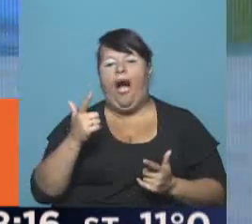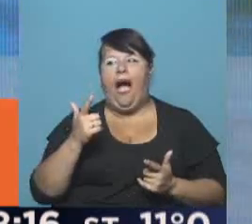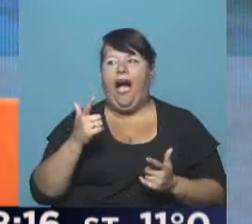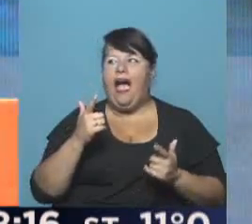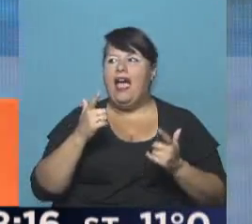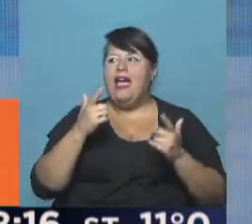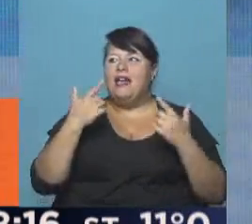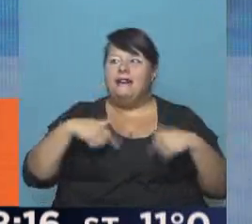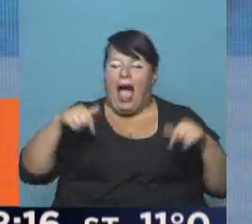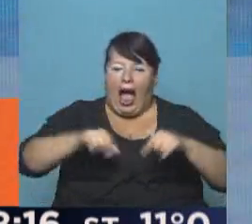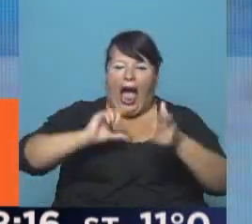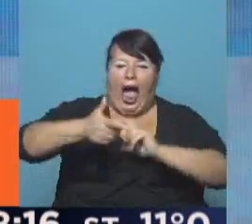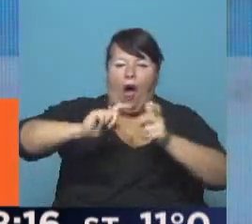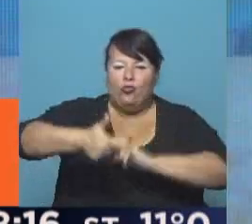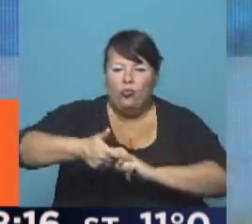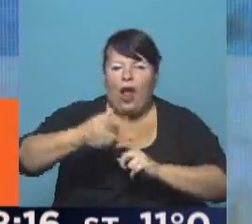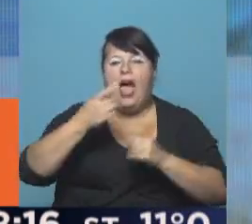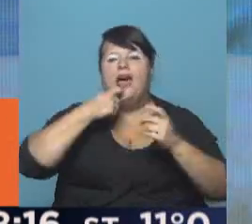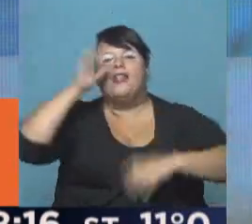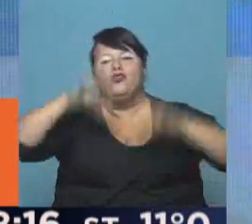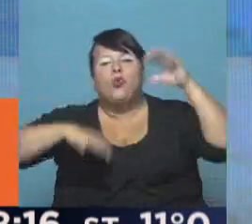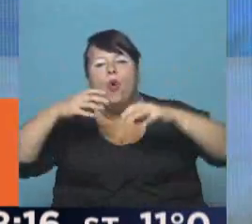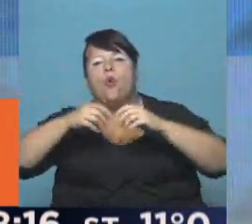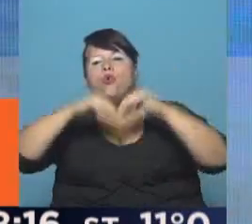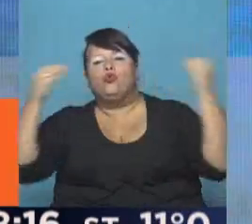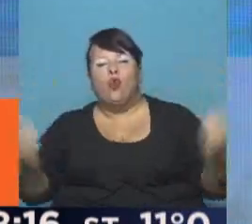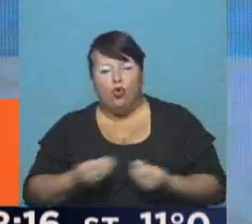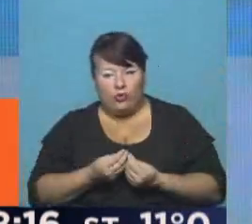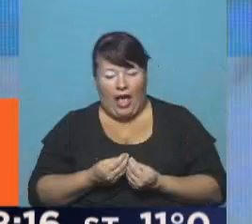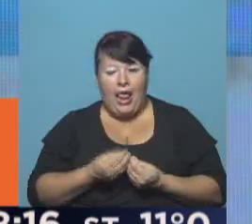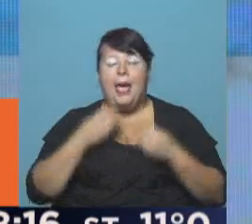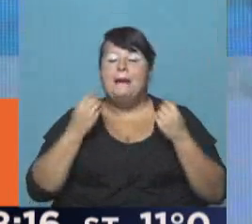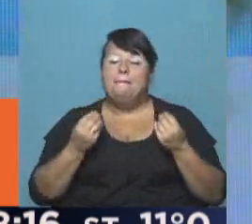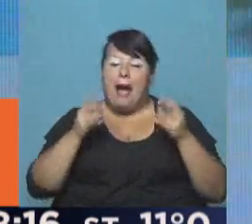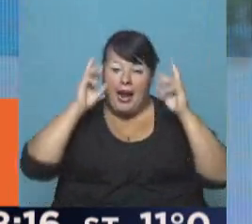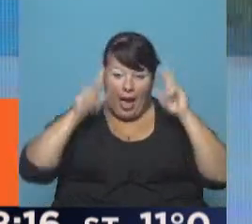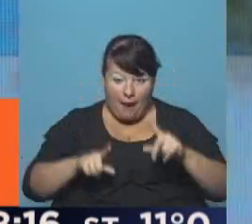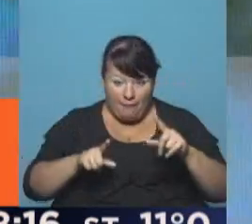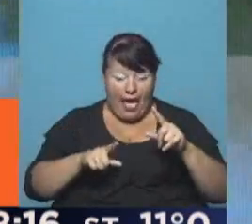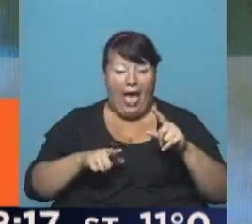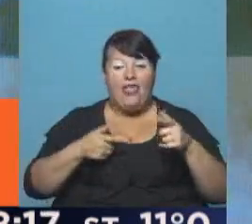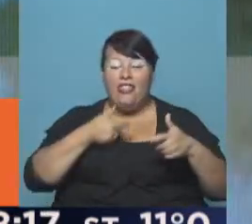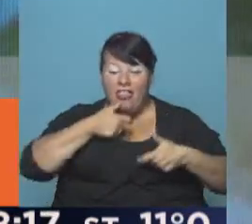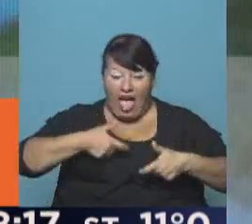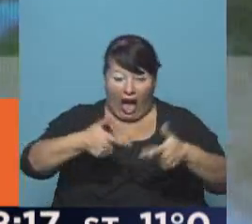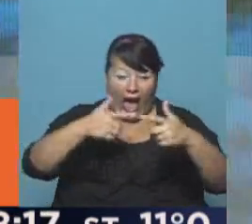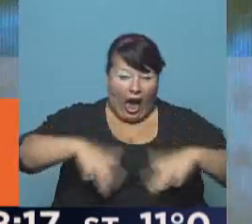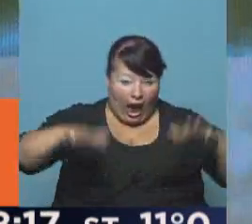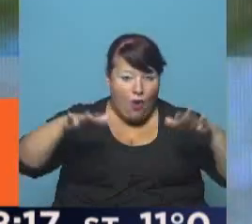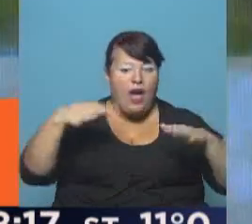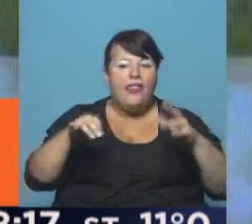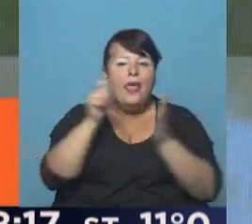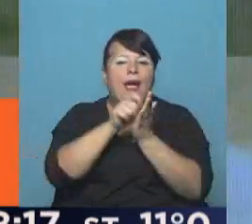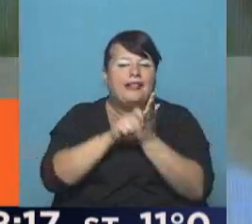series actualizadas de precipitación y de caudales para poder diseñar las obras hidráulicas necesitamos